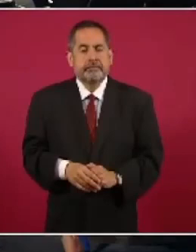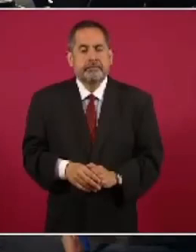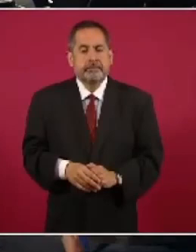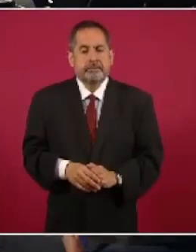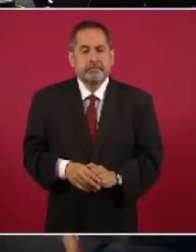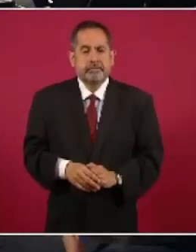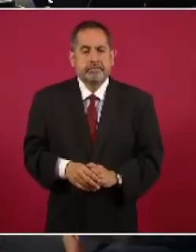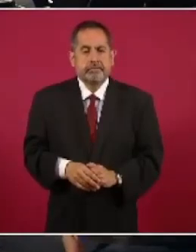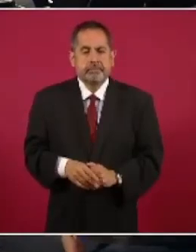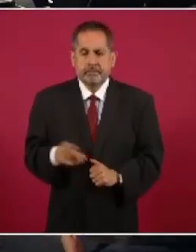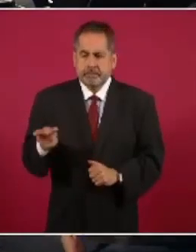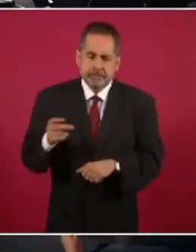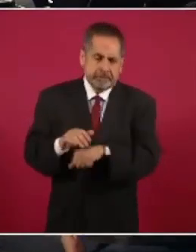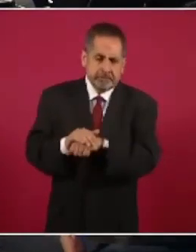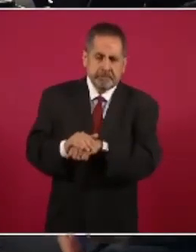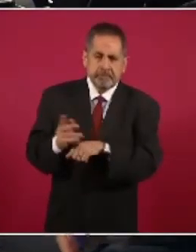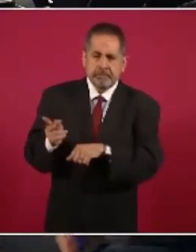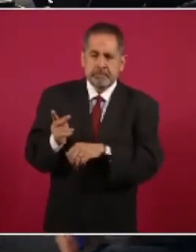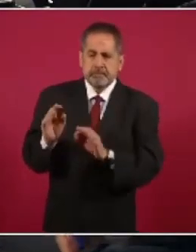que es muy amigo.